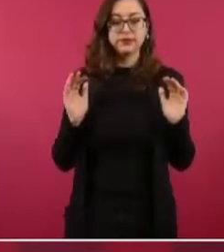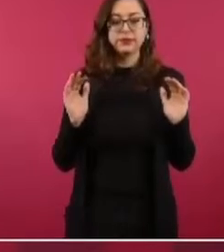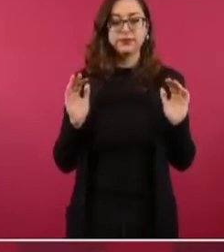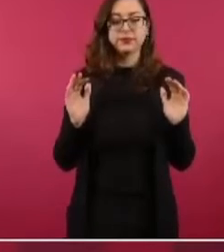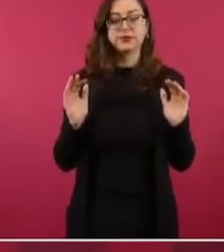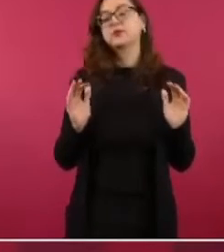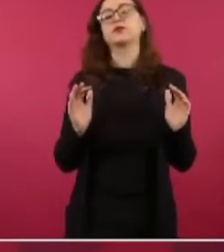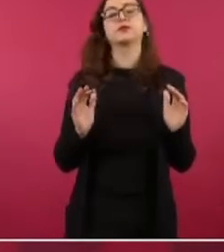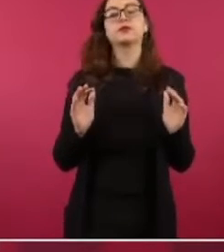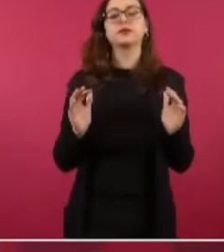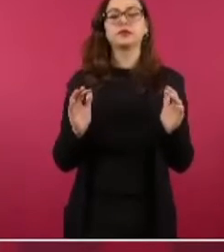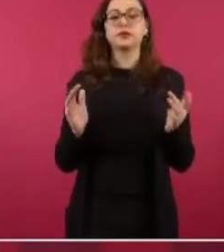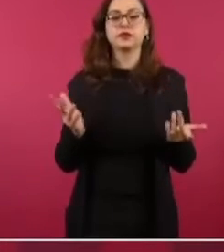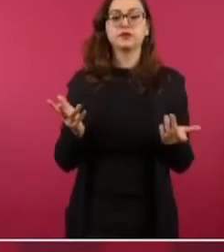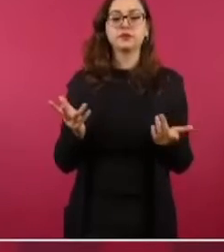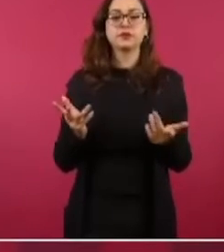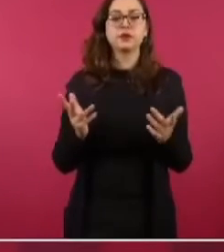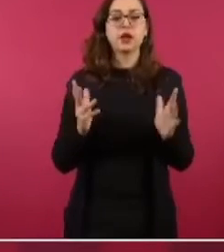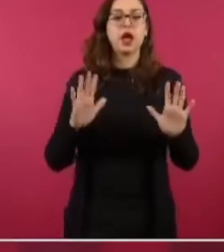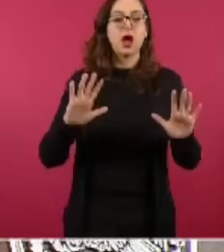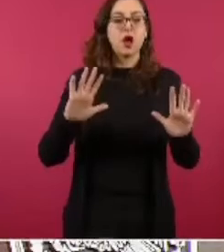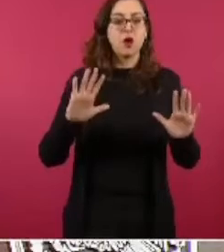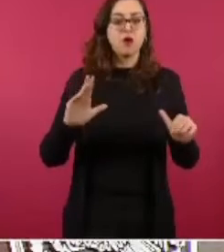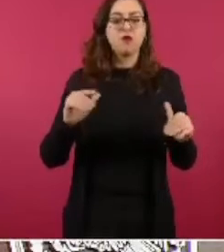Nuestra política exterior